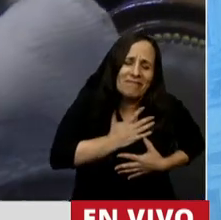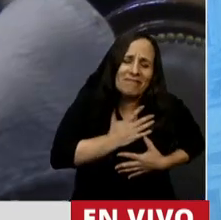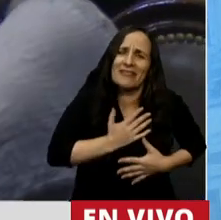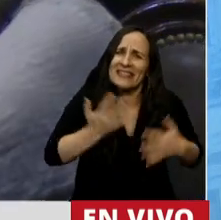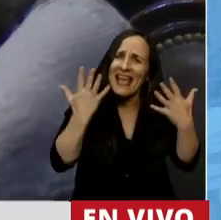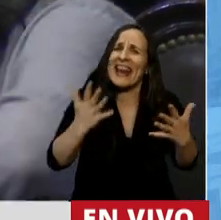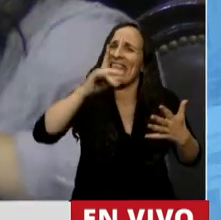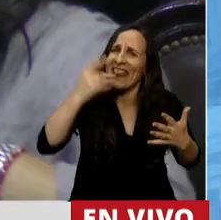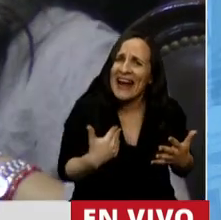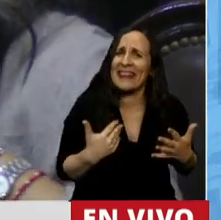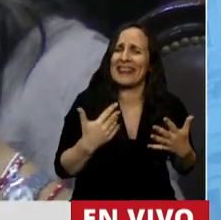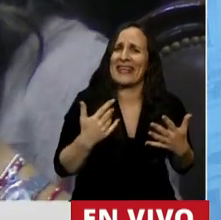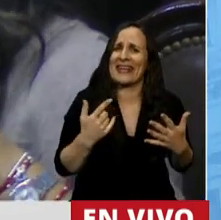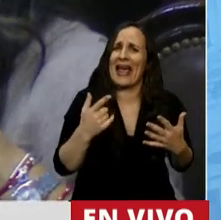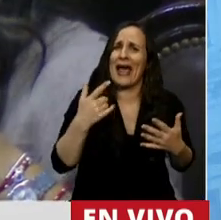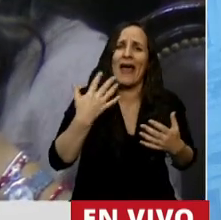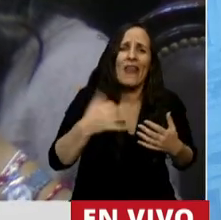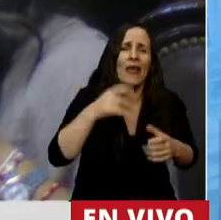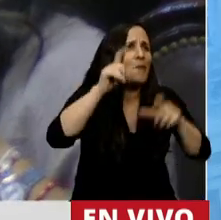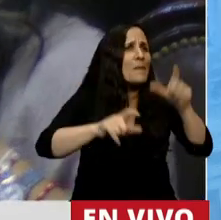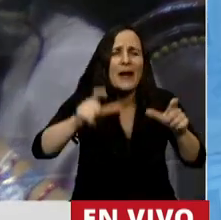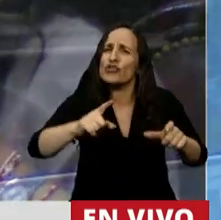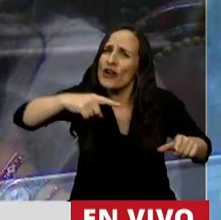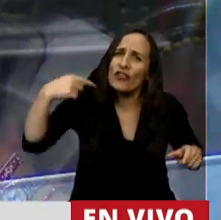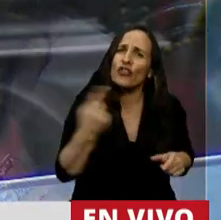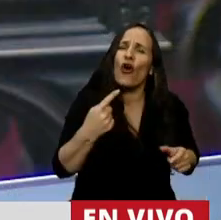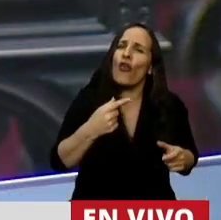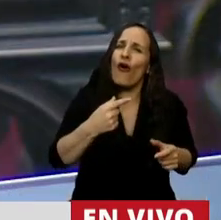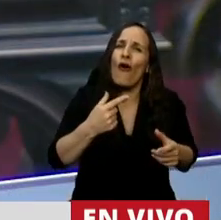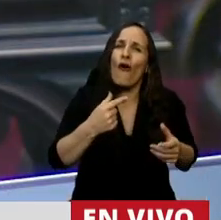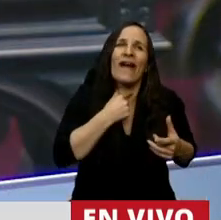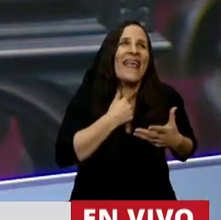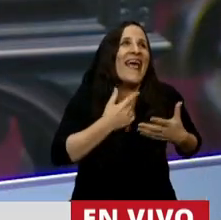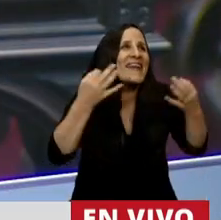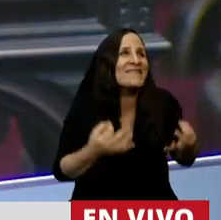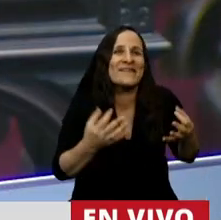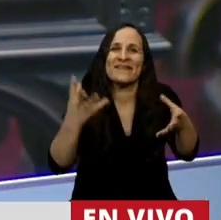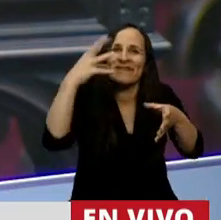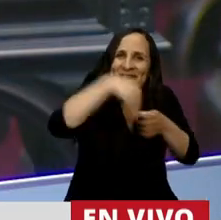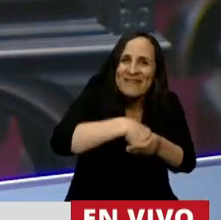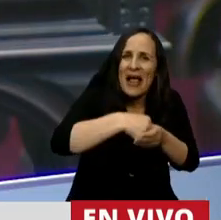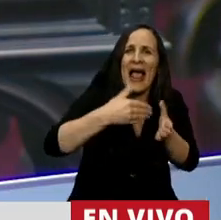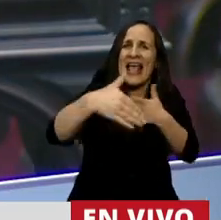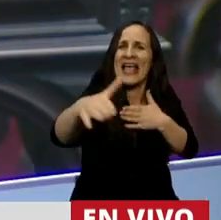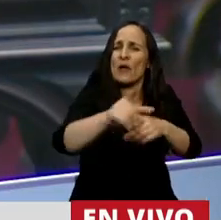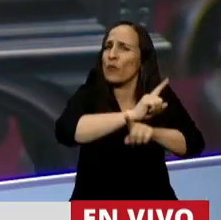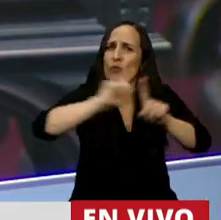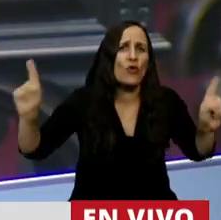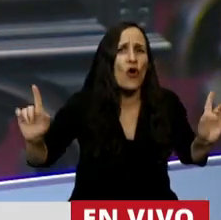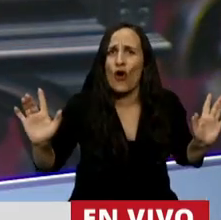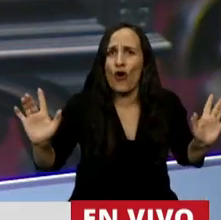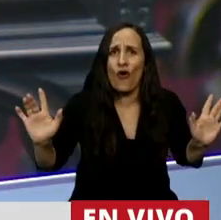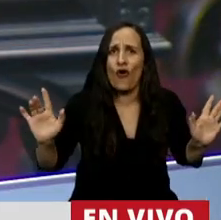que todos sus ciudadanos sean deseados, que nadie sea excluido, que pregonemos con ese orgullo que siempre